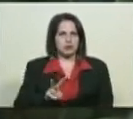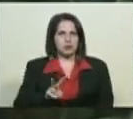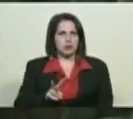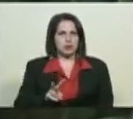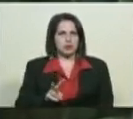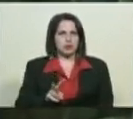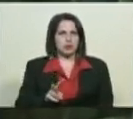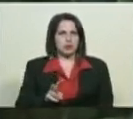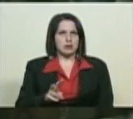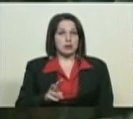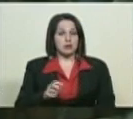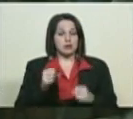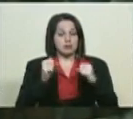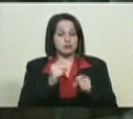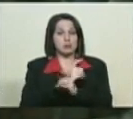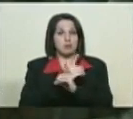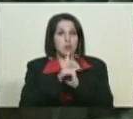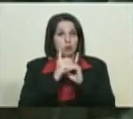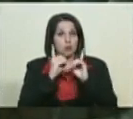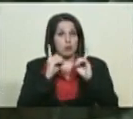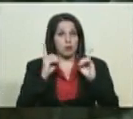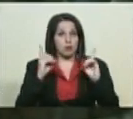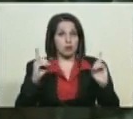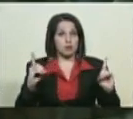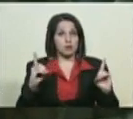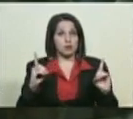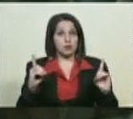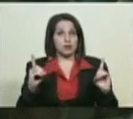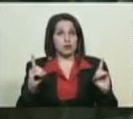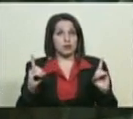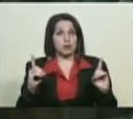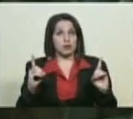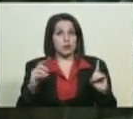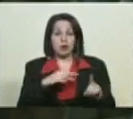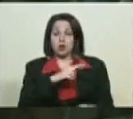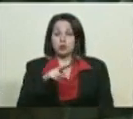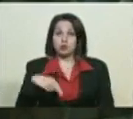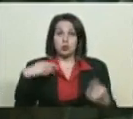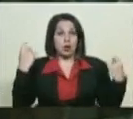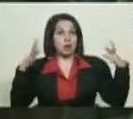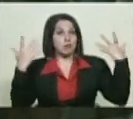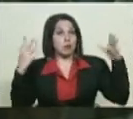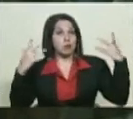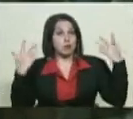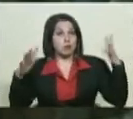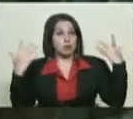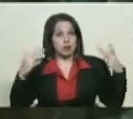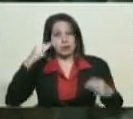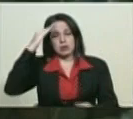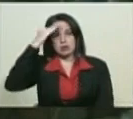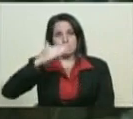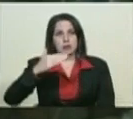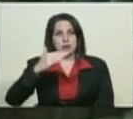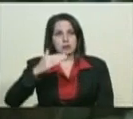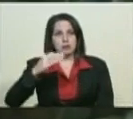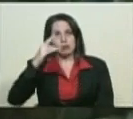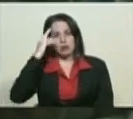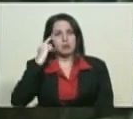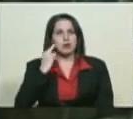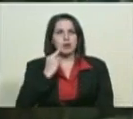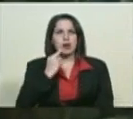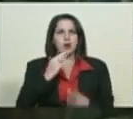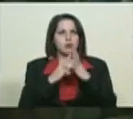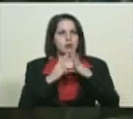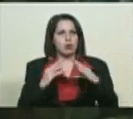jornada profundamente democrática y nosotros aplaudimos desde la Fuerza Armada Nacional Bolivariana